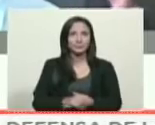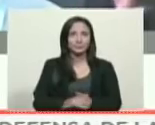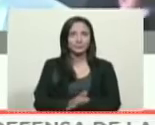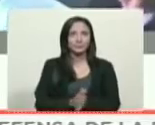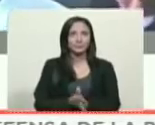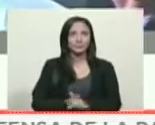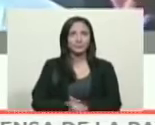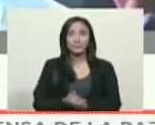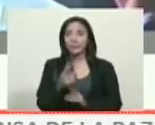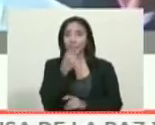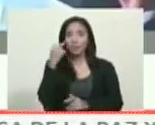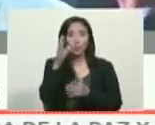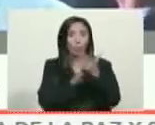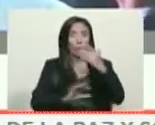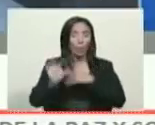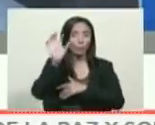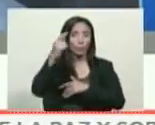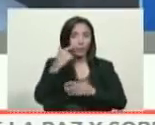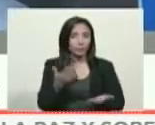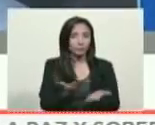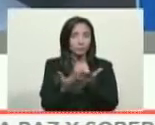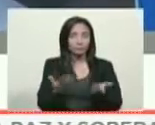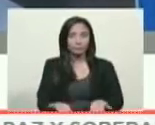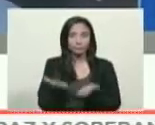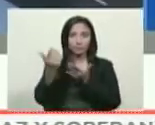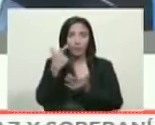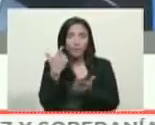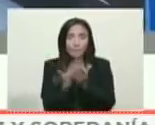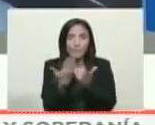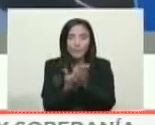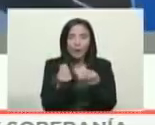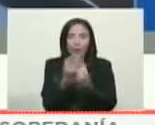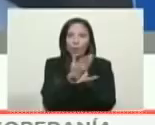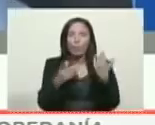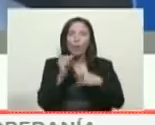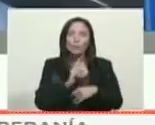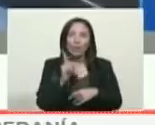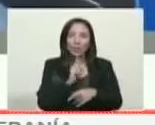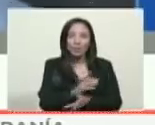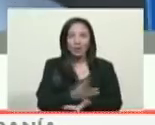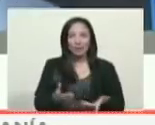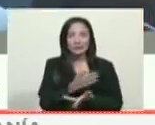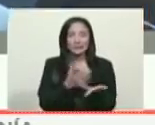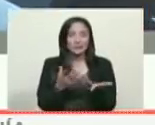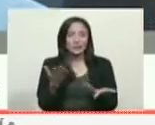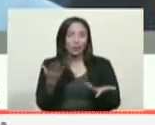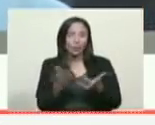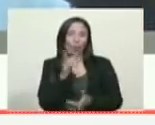Para que el país se dé cuenta de la operación